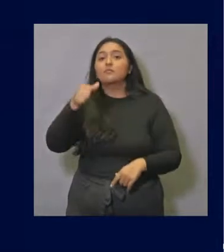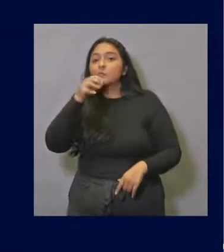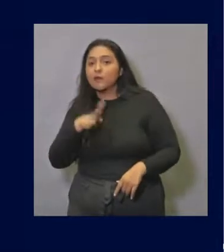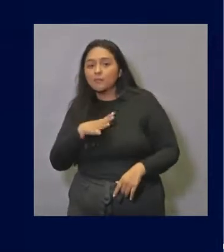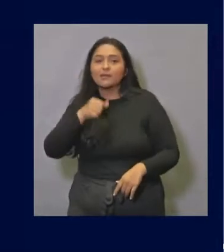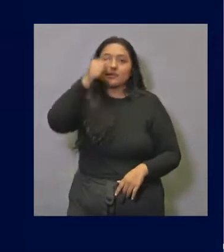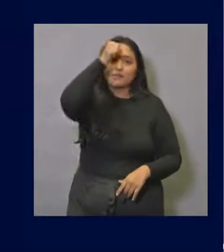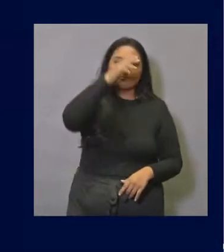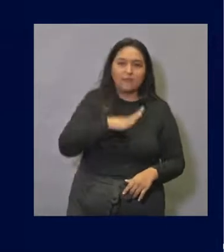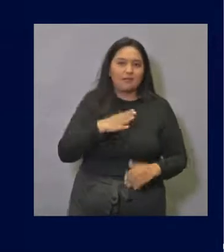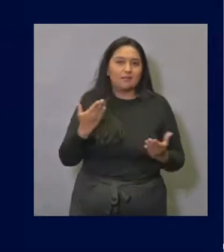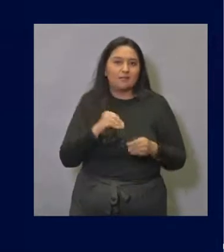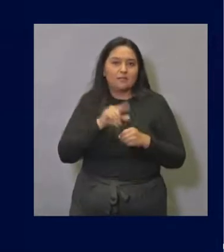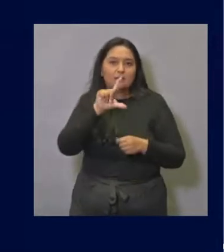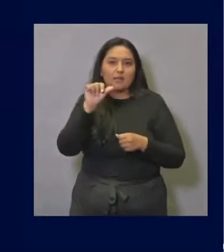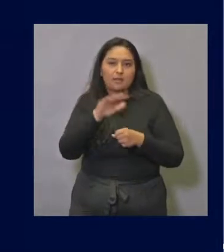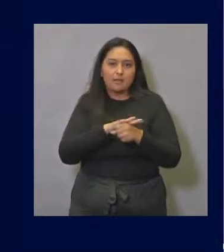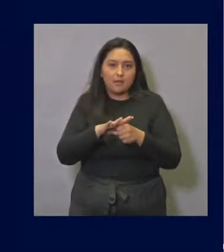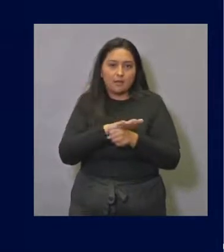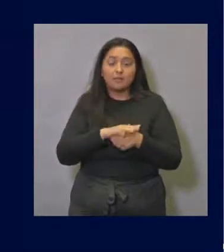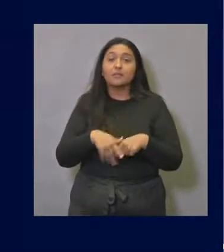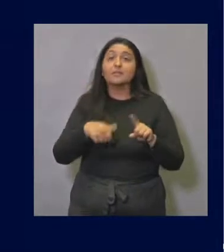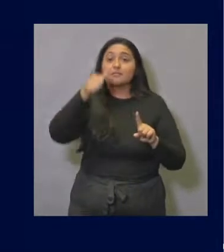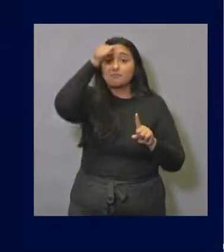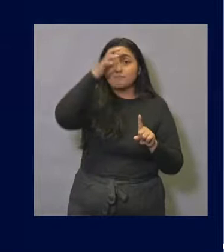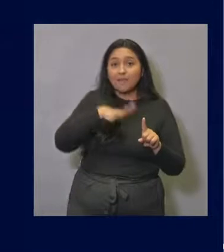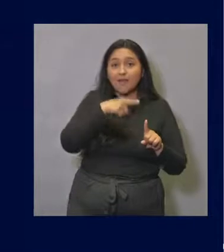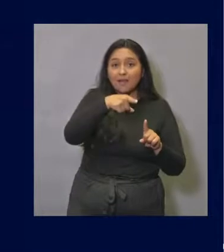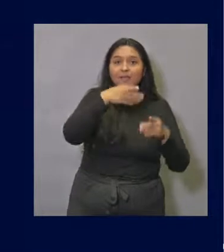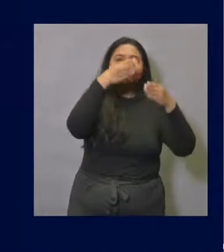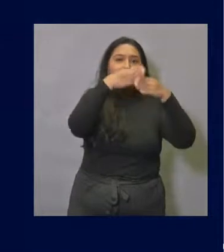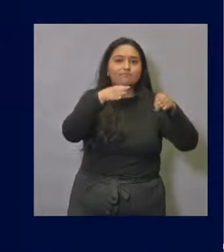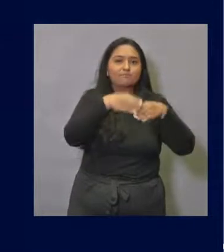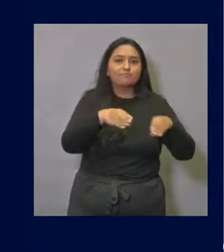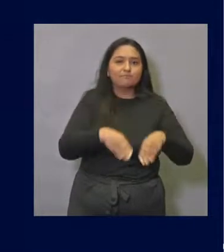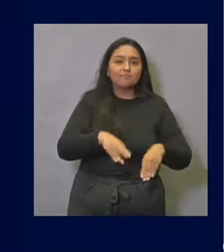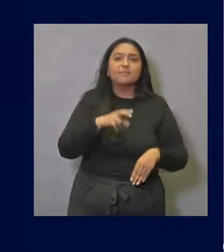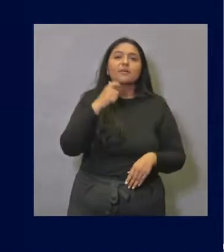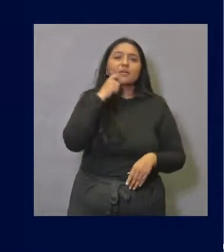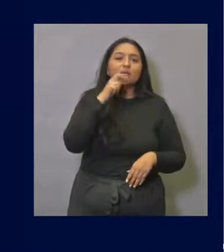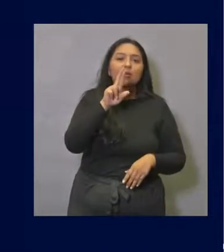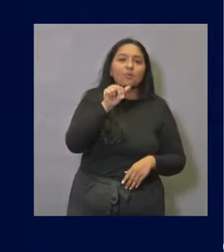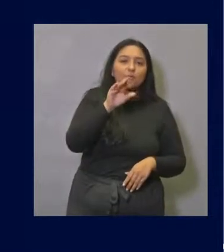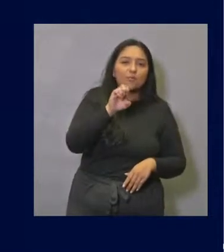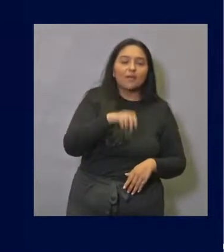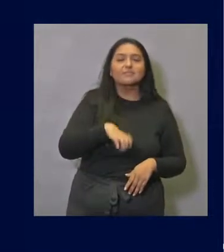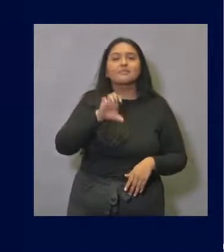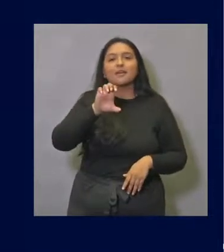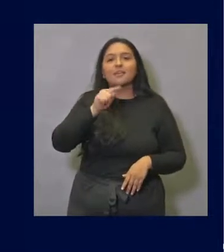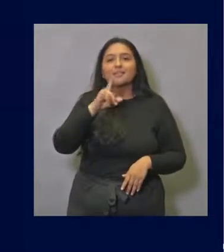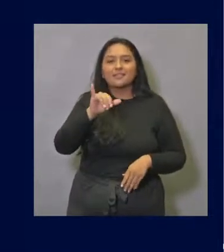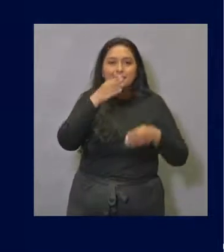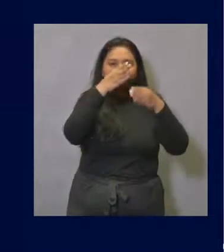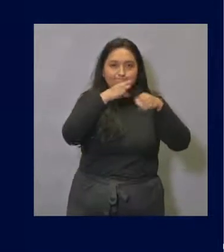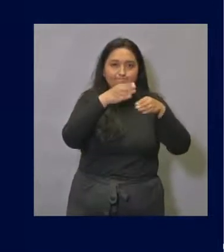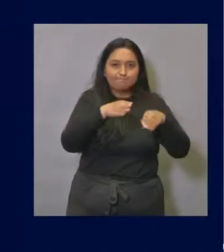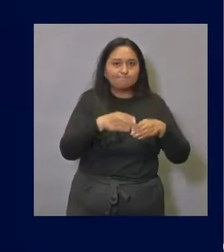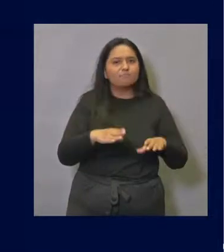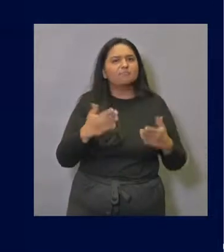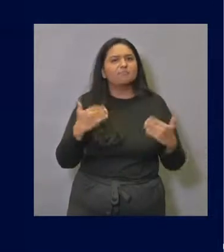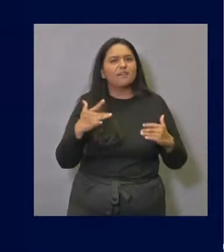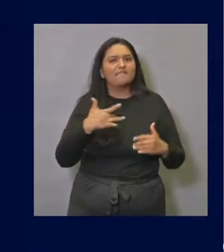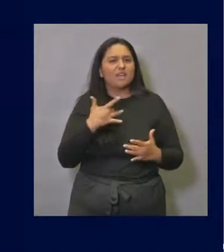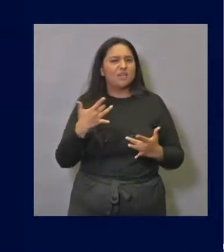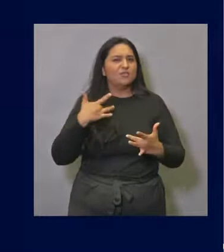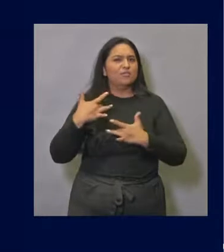y también las tasas de mortalidad entre hombres por raza y etnicidad. Esta diferencia es muy preocupante debido a